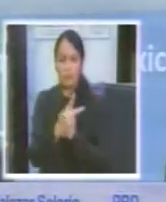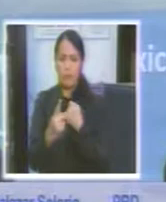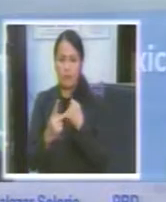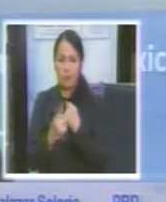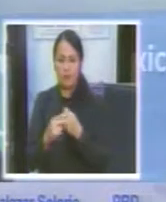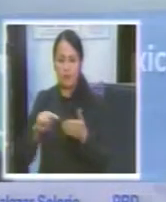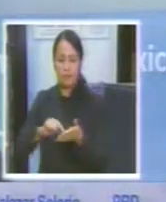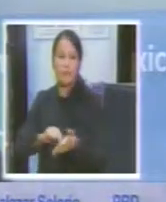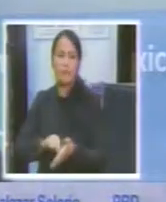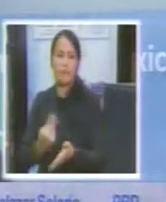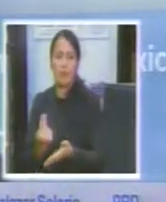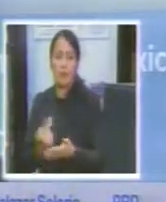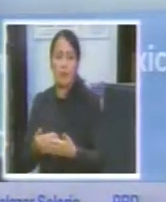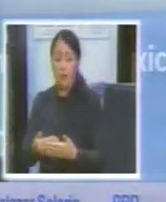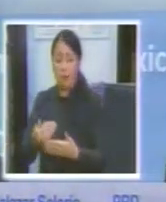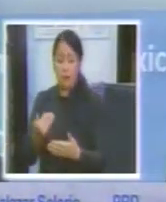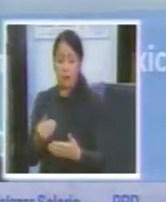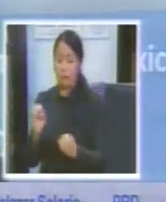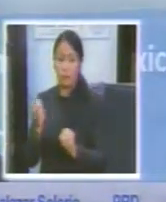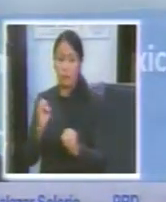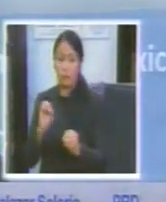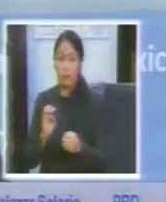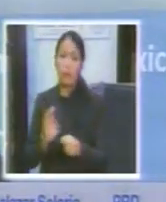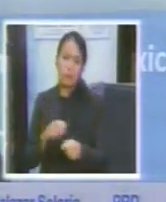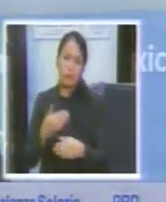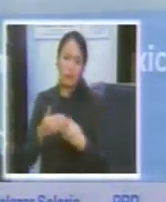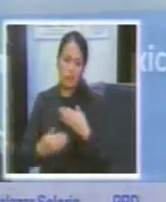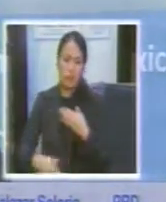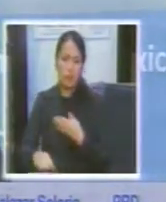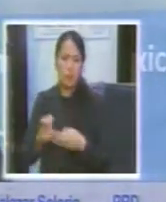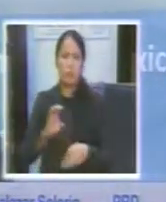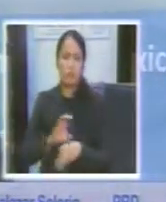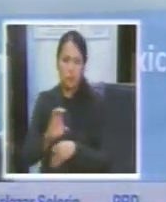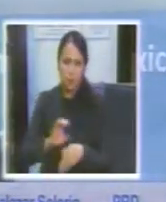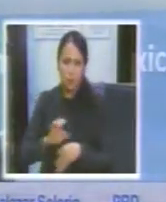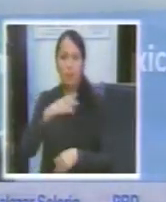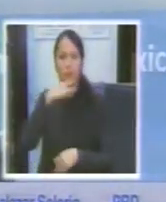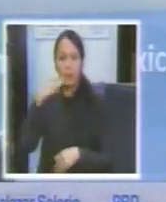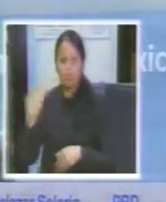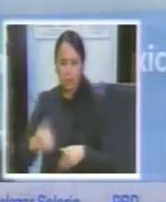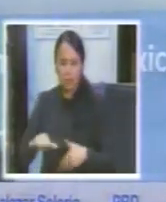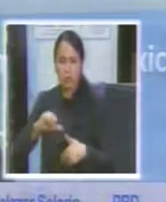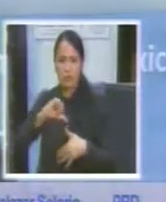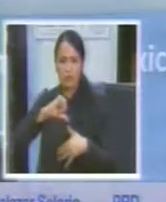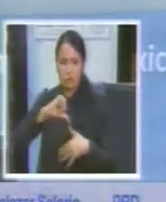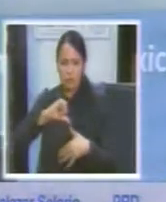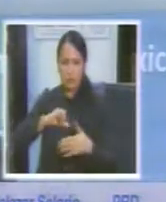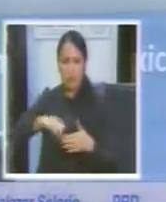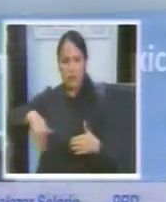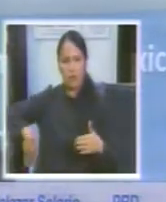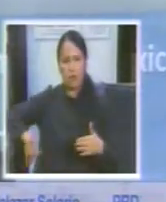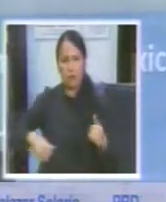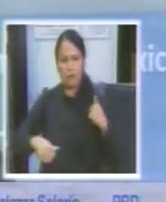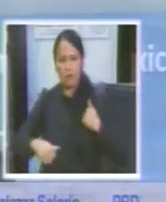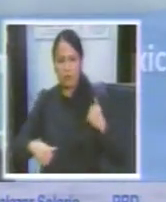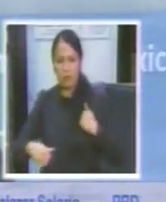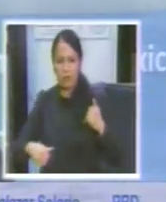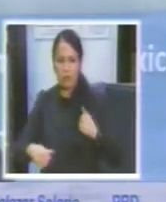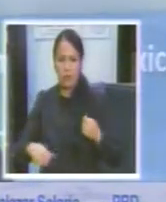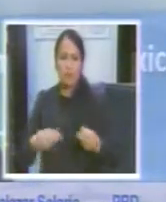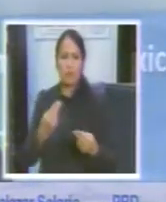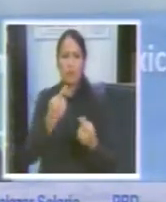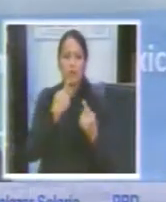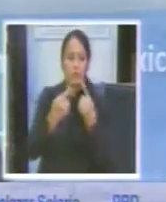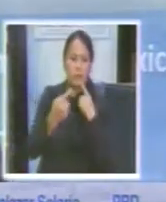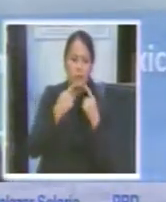a nosotros lo ha hecho Colombia, lo ha hecho Chile, lo ha hecho Centroamérica, últimamente Canadá, y están en negociaciones